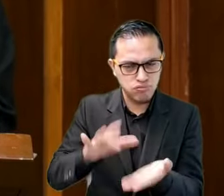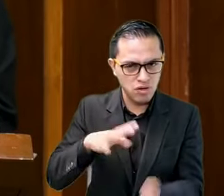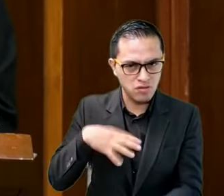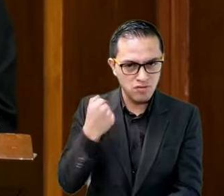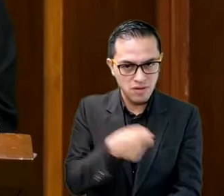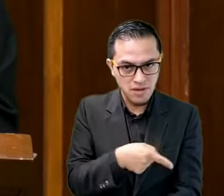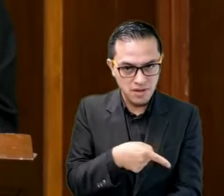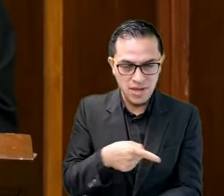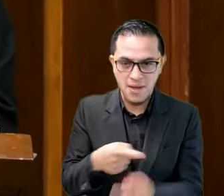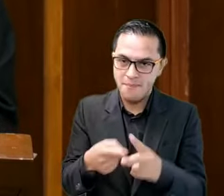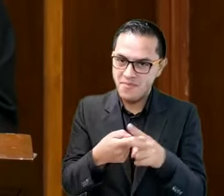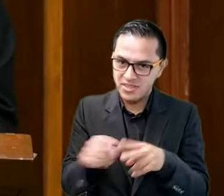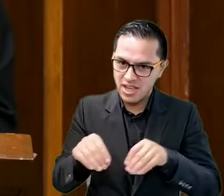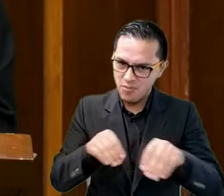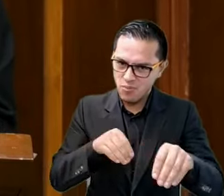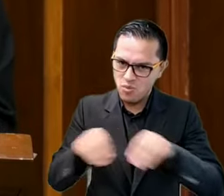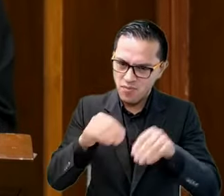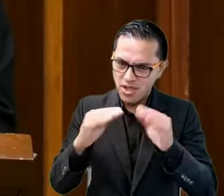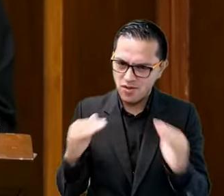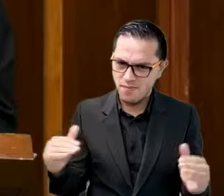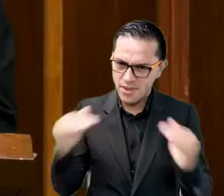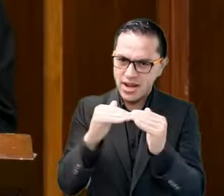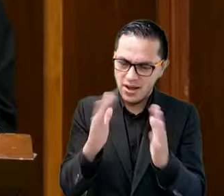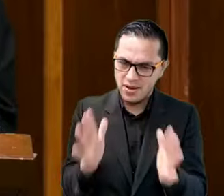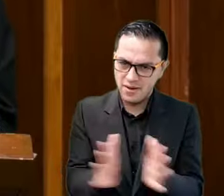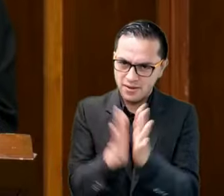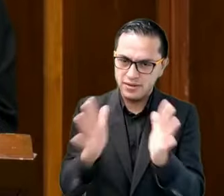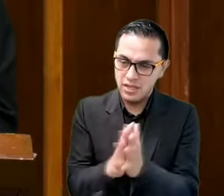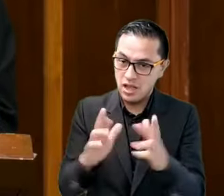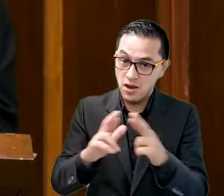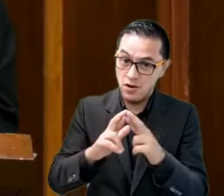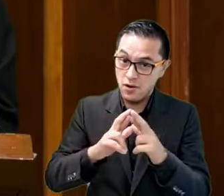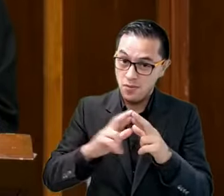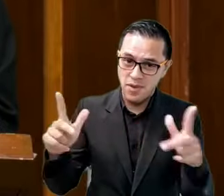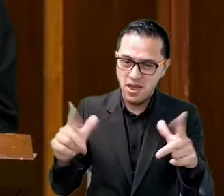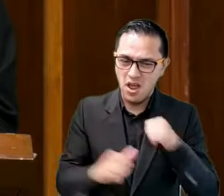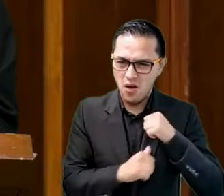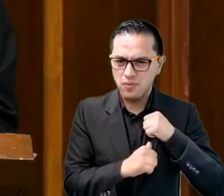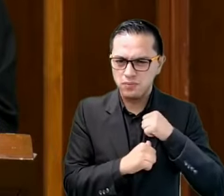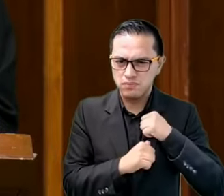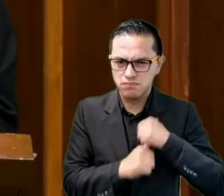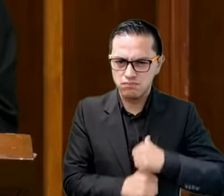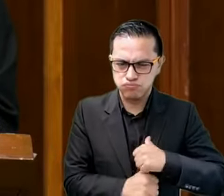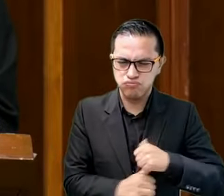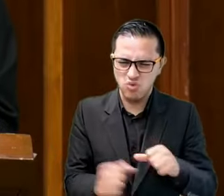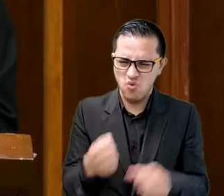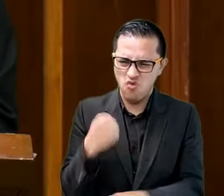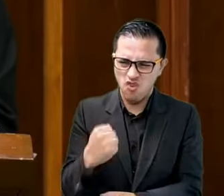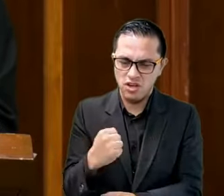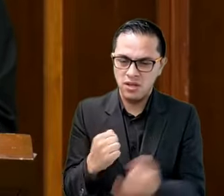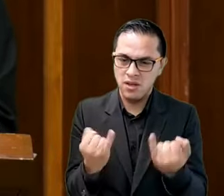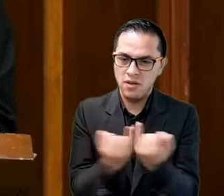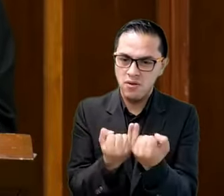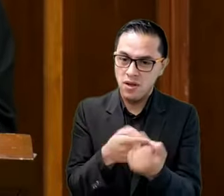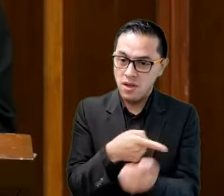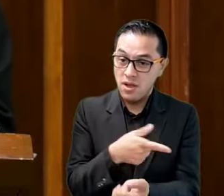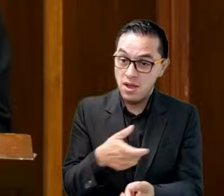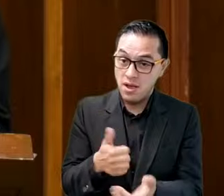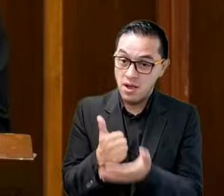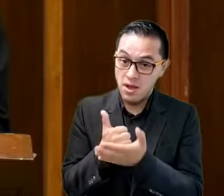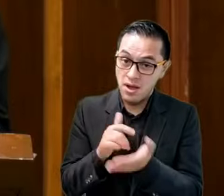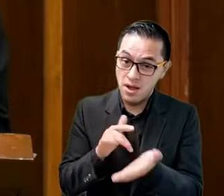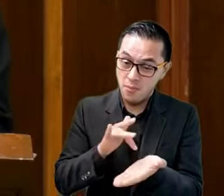democrático que rompió con el autoritarismo y paviment el camino hacia